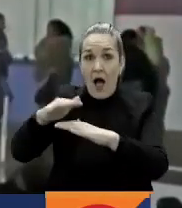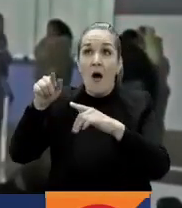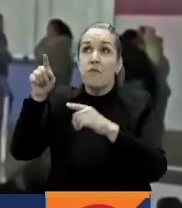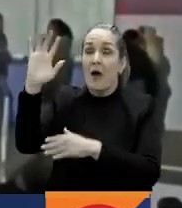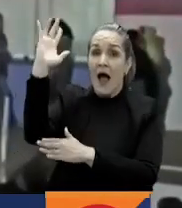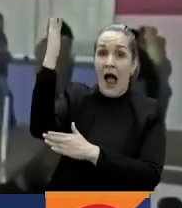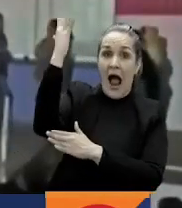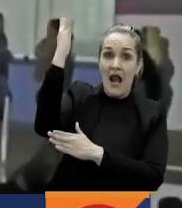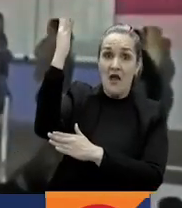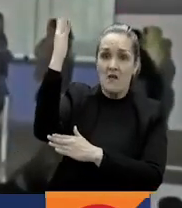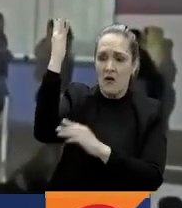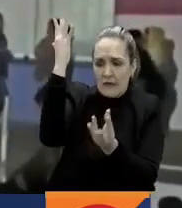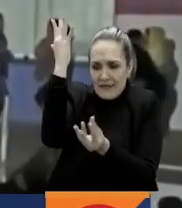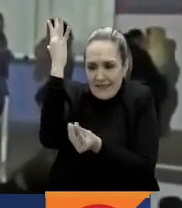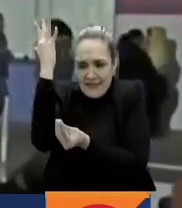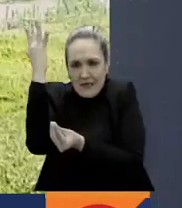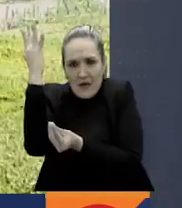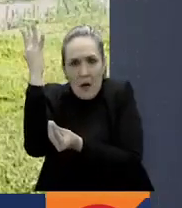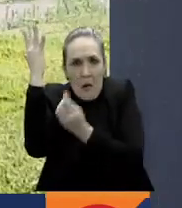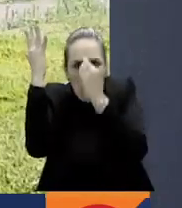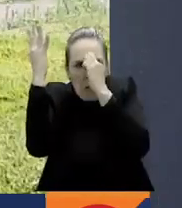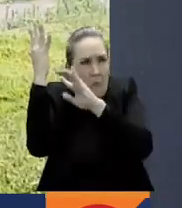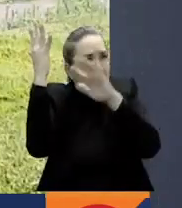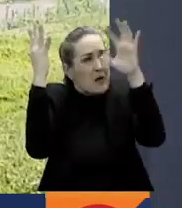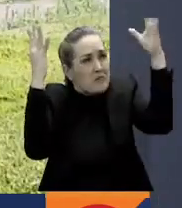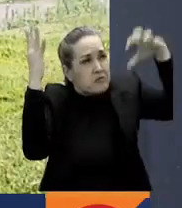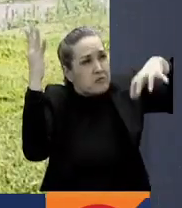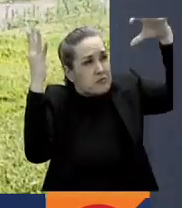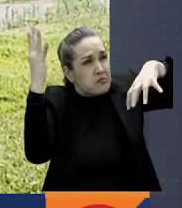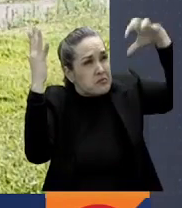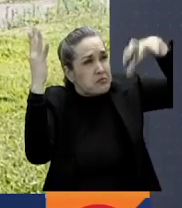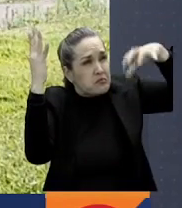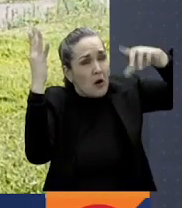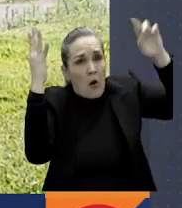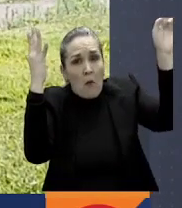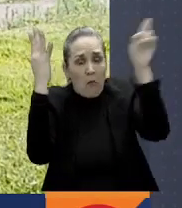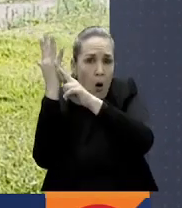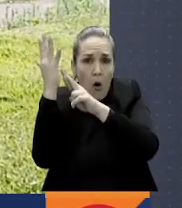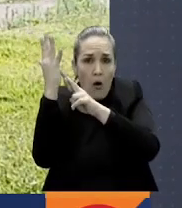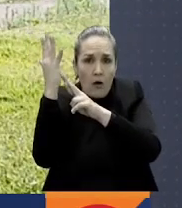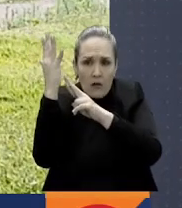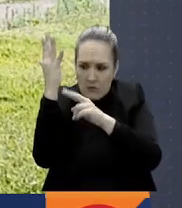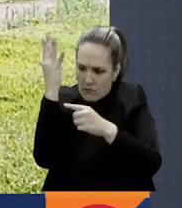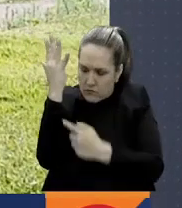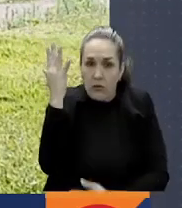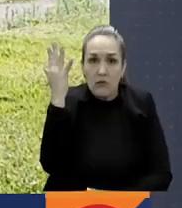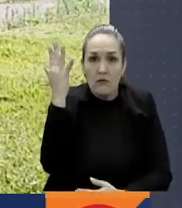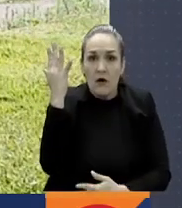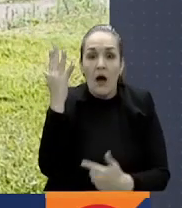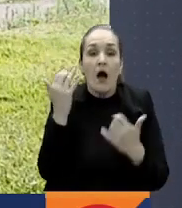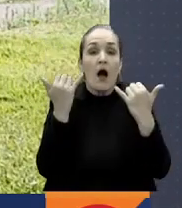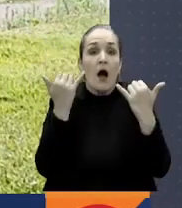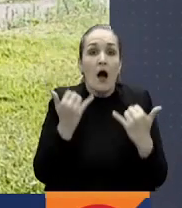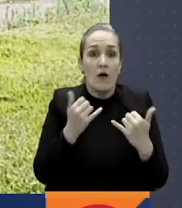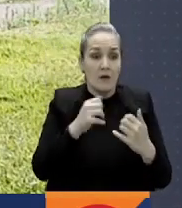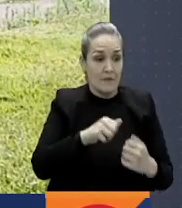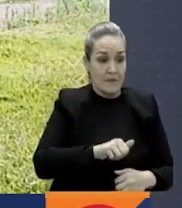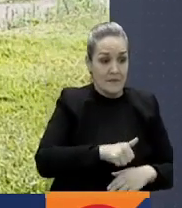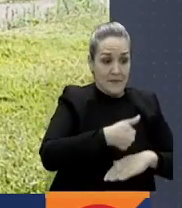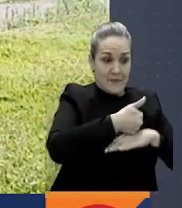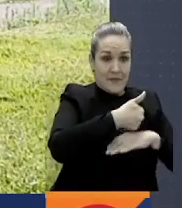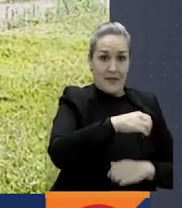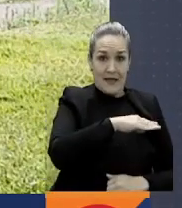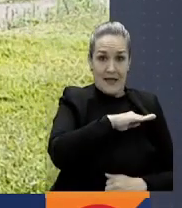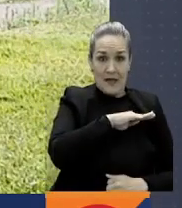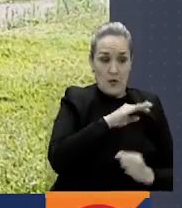árbol cuando de repente se presentó una tempestad seca. Por su parte, el secretario de Salud del municipio de El Tambo, Manuel Peña, entregó